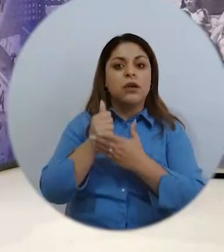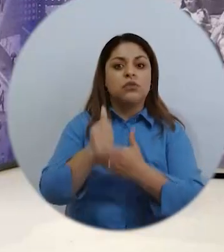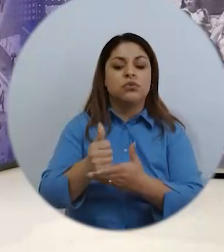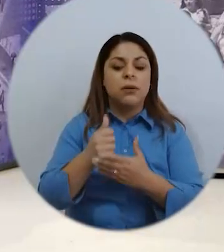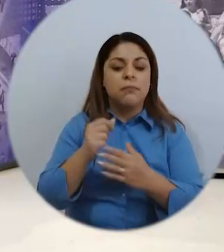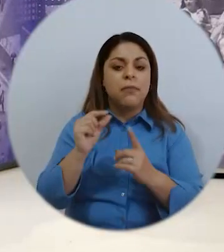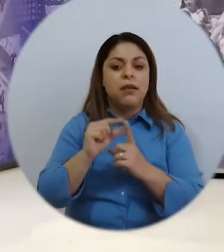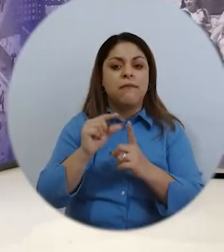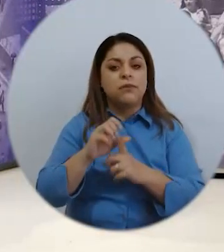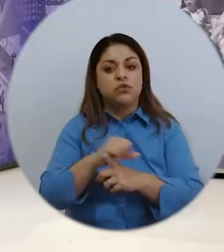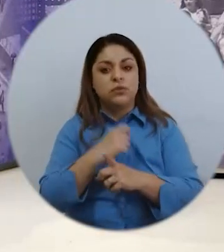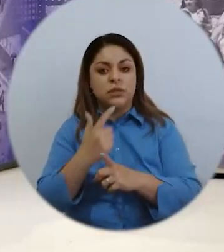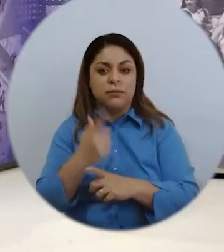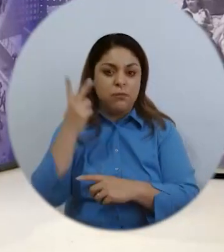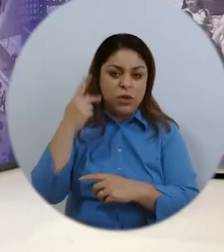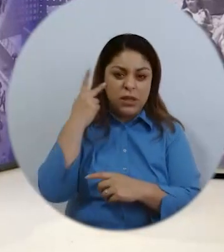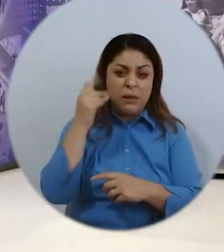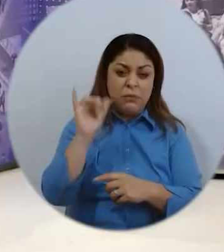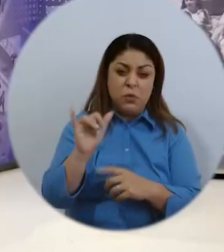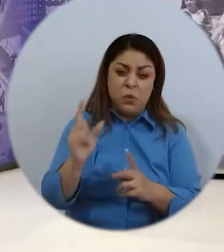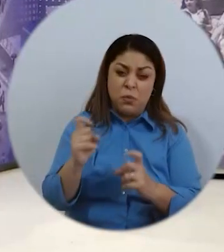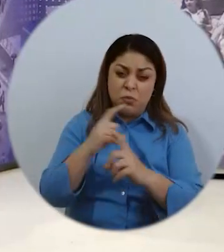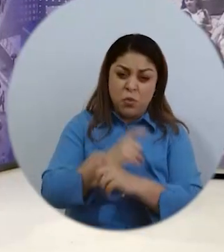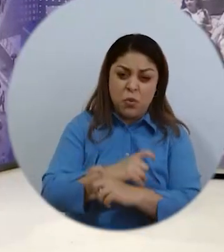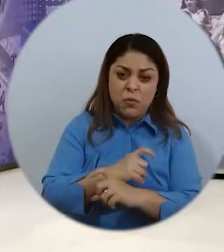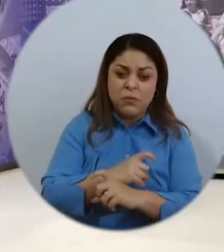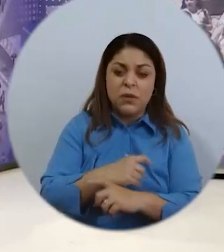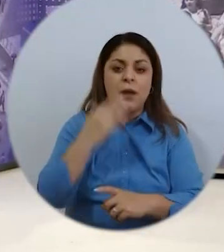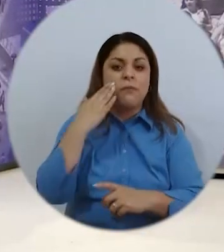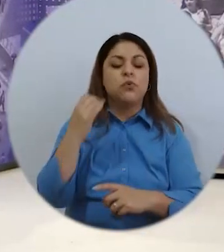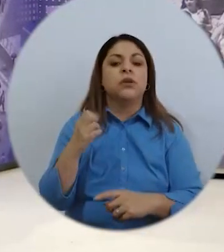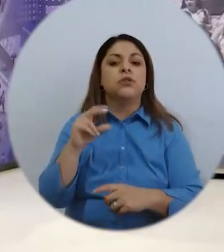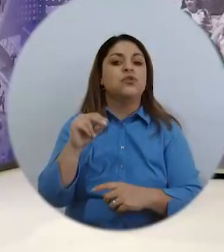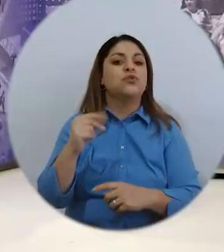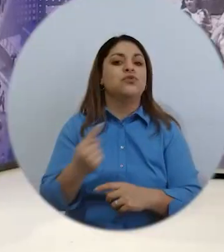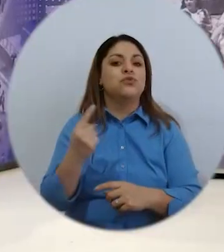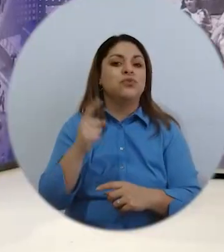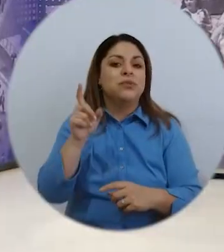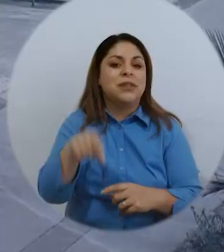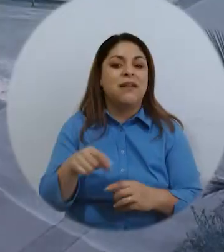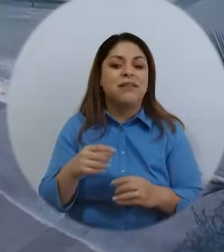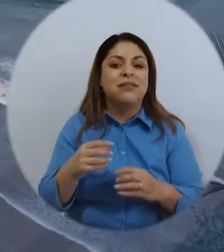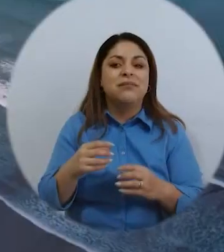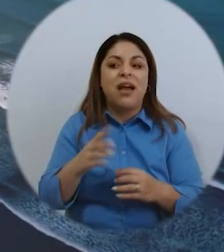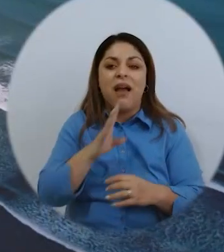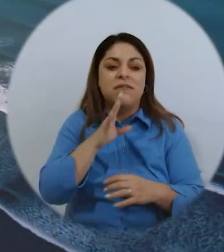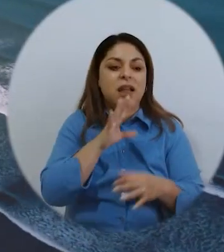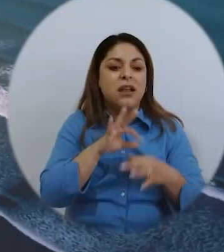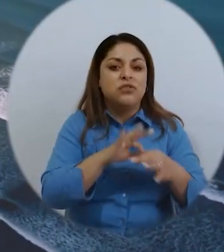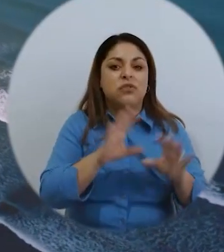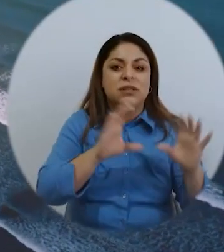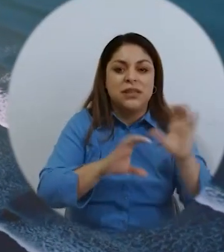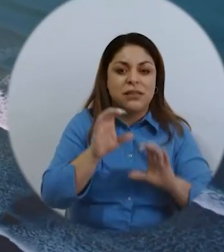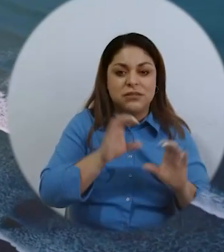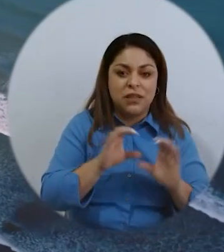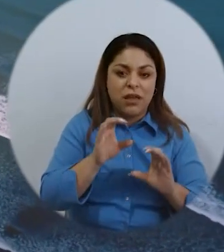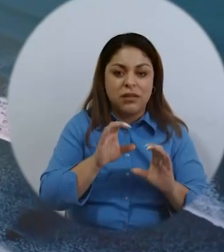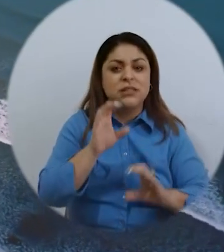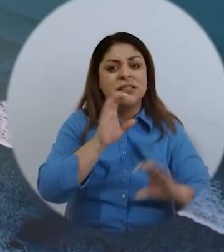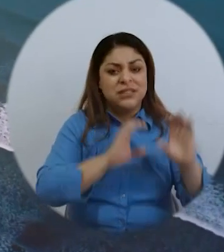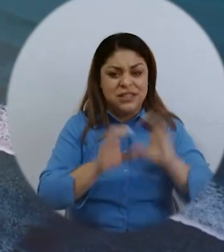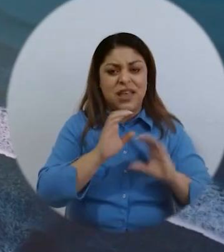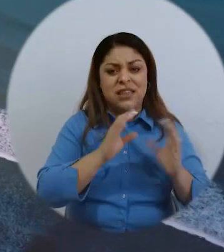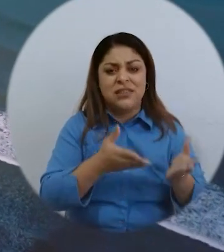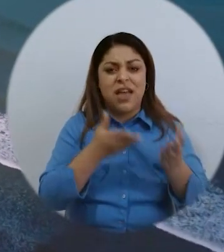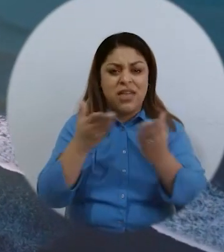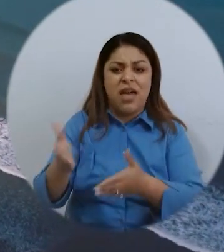términos sociales y de política, pero es sumamente complejo. Y es un tema que no solo se debería tratar desde la ciencia, por supuesto